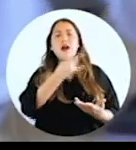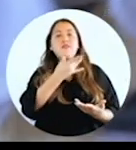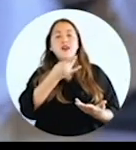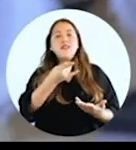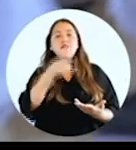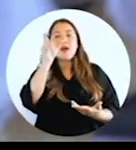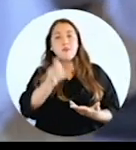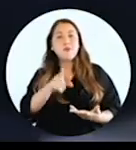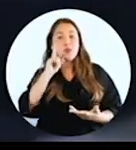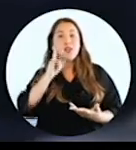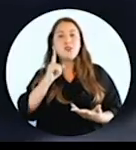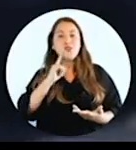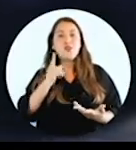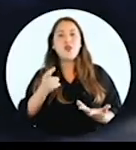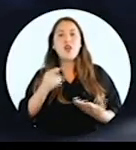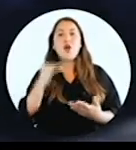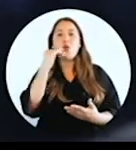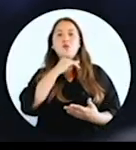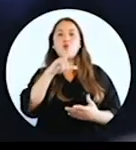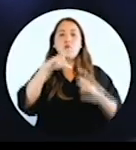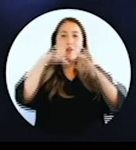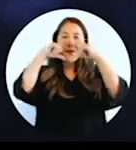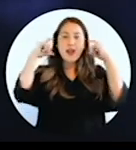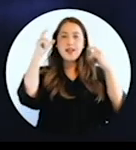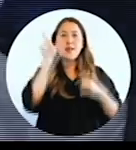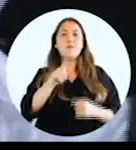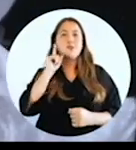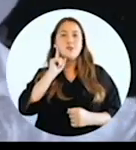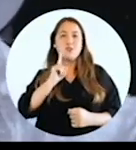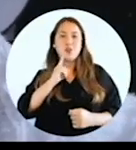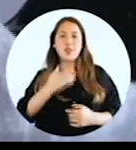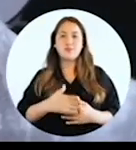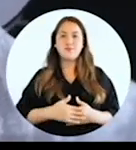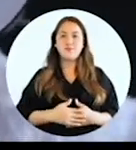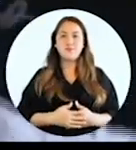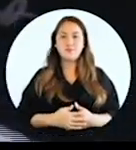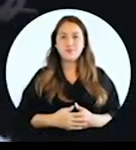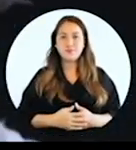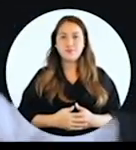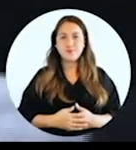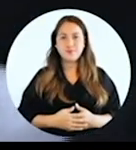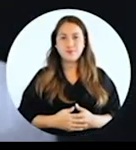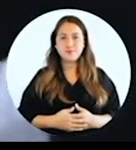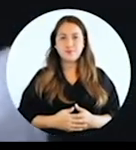di cuenta que era más fácil para las personas sordas usar una mascarilla que los identificara.